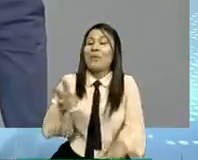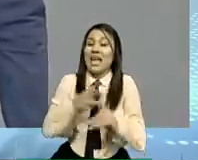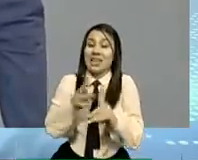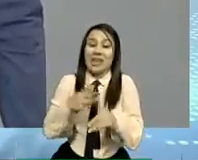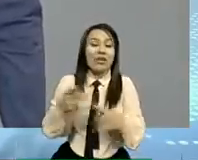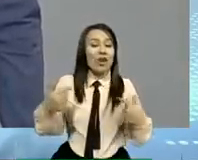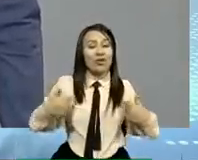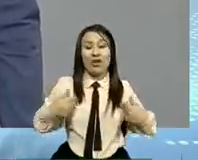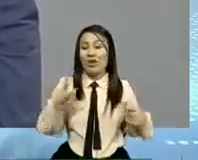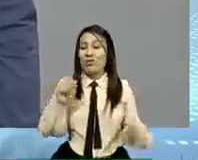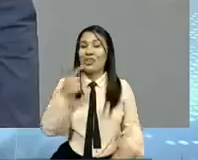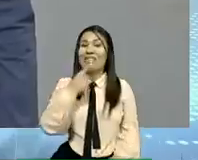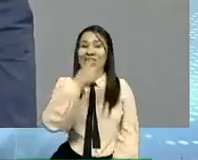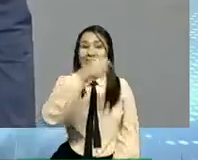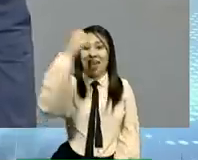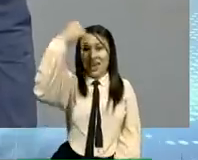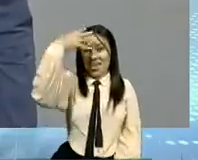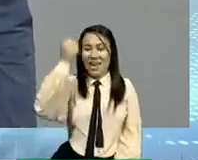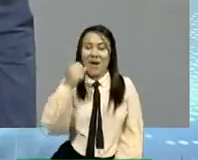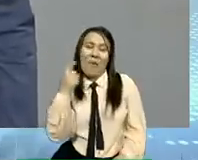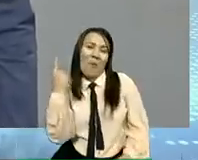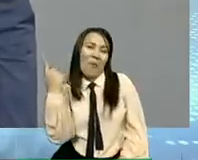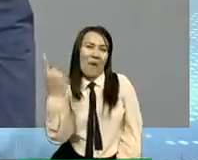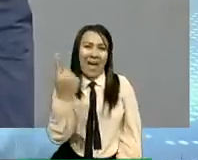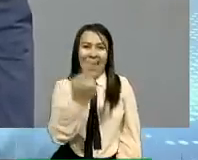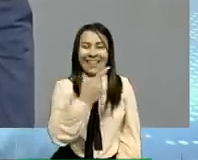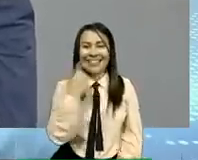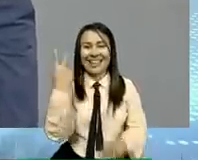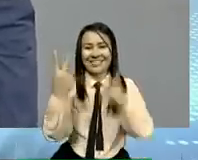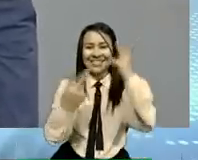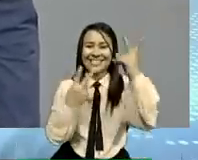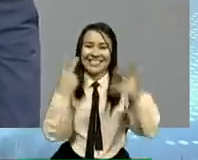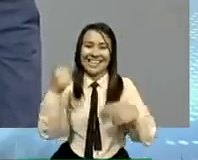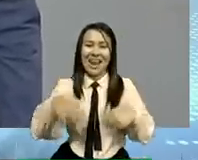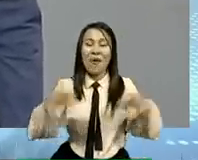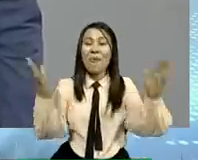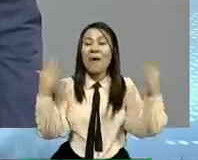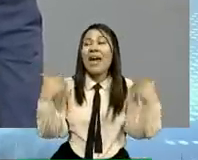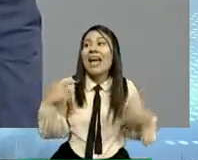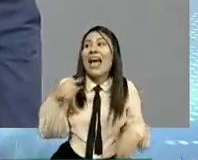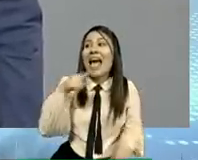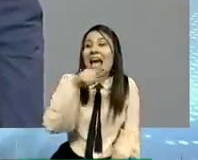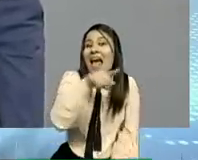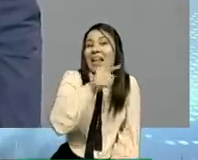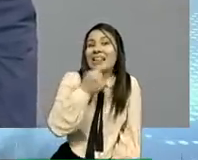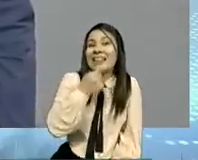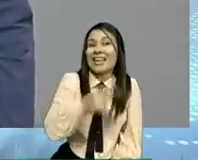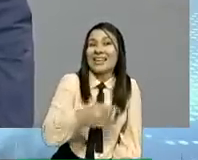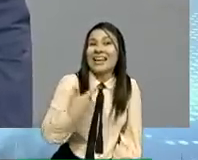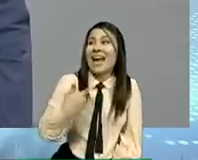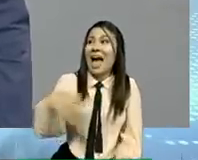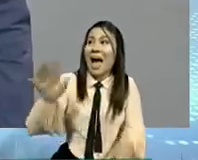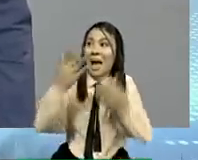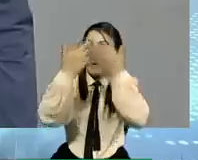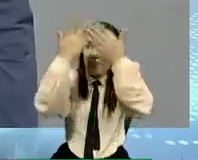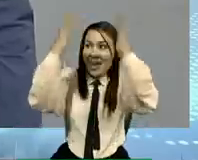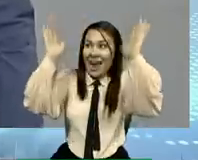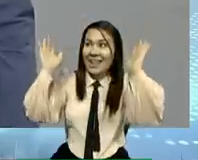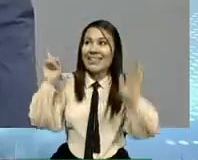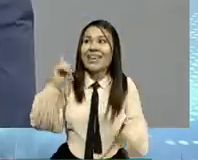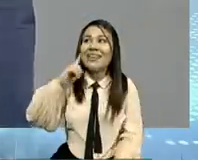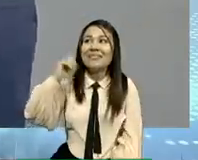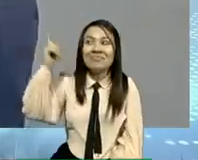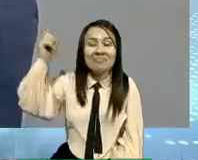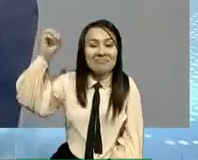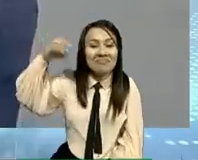que él quiere ese paraguas para darse unas vueltas por Guayaquil, así no esté lloviendo, y lo quiere llevar abierto, dice. Ahí está el sonidito, verde.